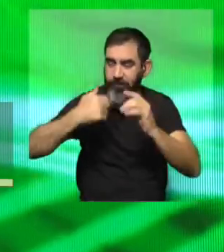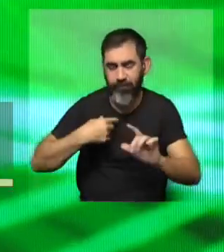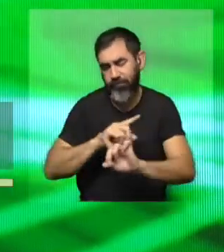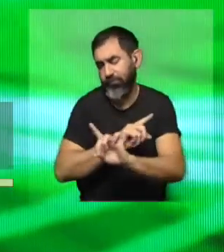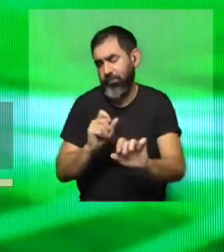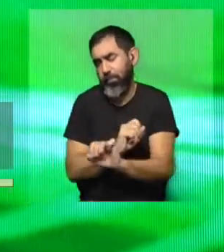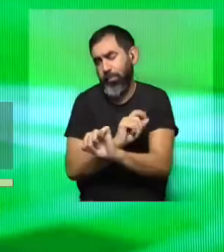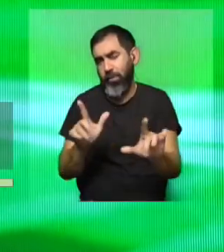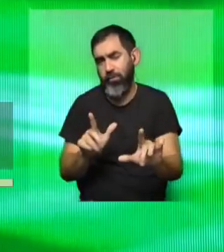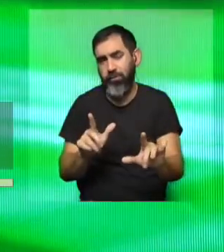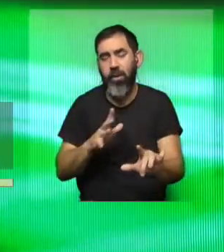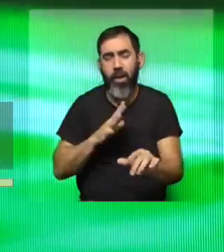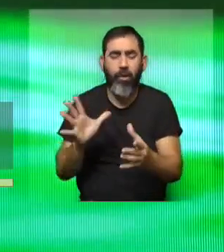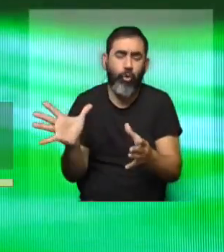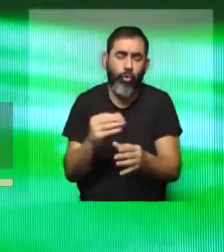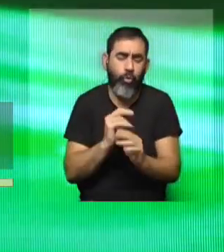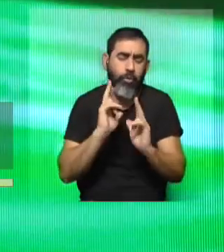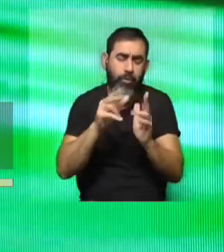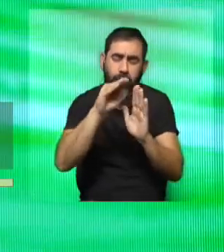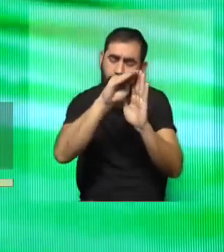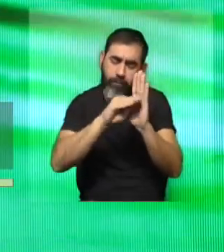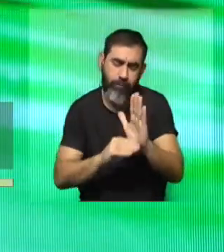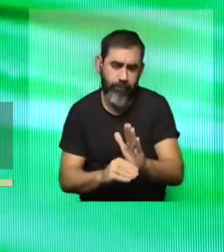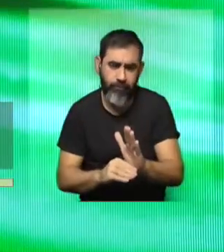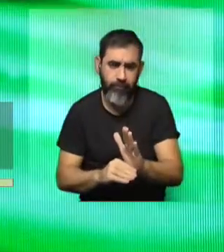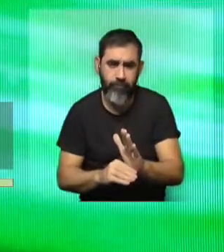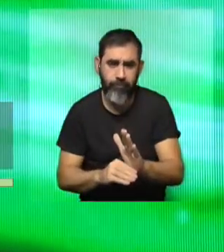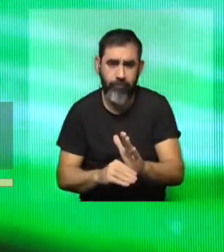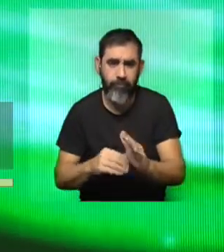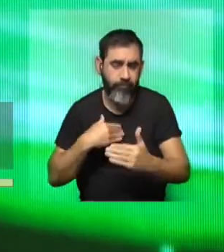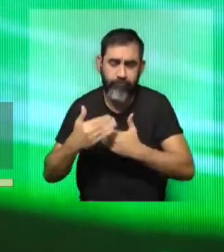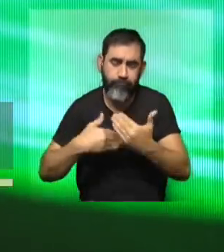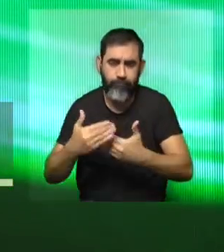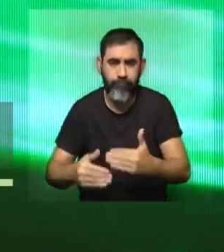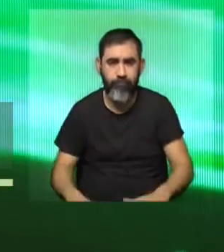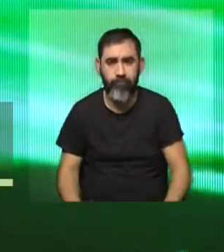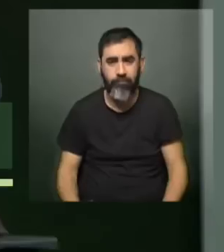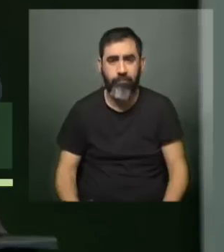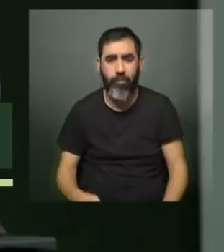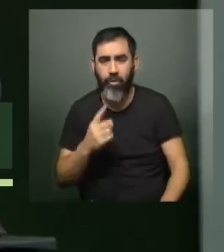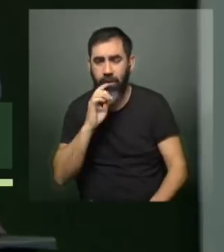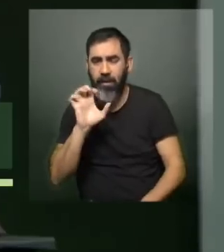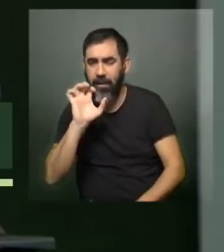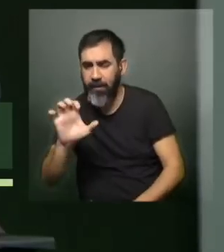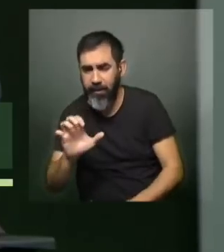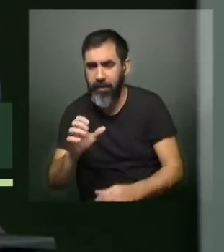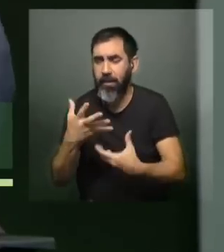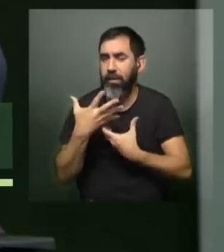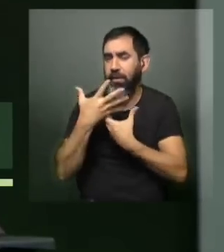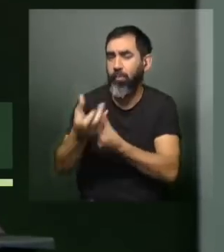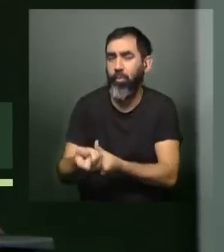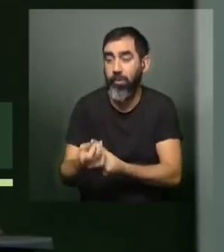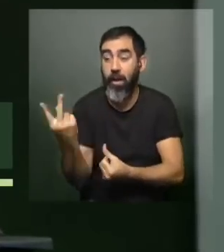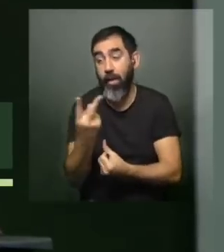es peor Así que hay de todo comentario de todo y bueno este la voy llevando pero tengo criticado tengo para adelante